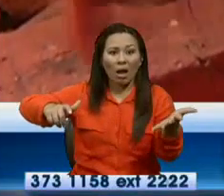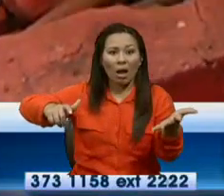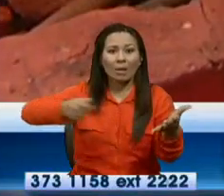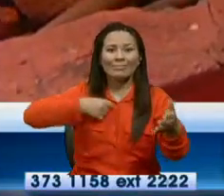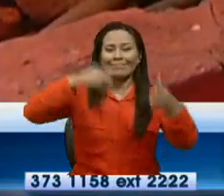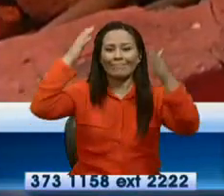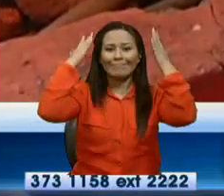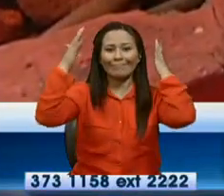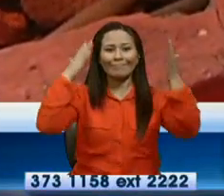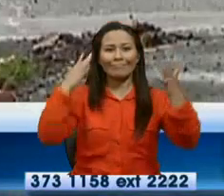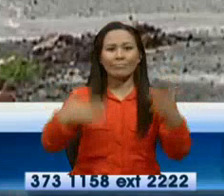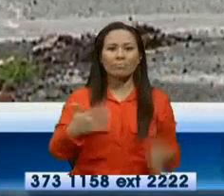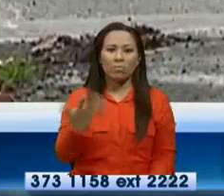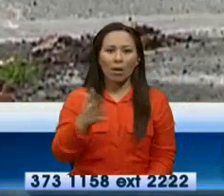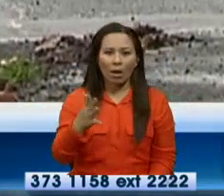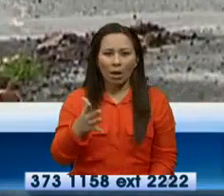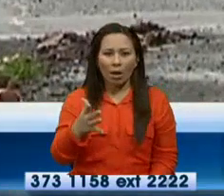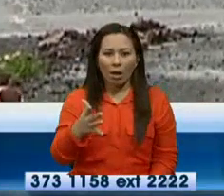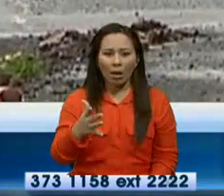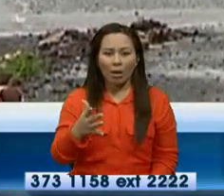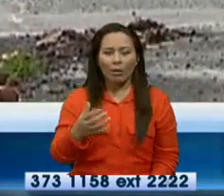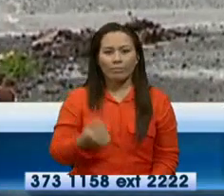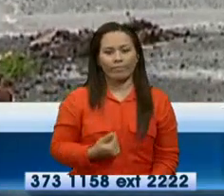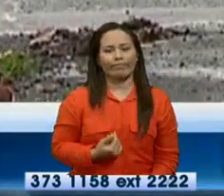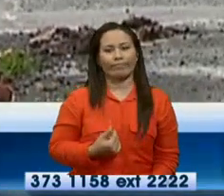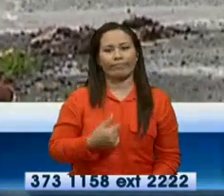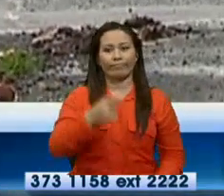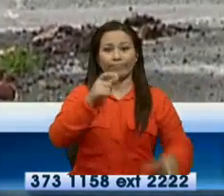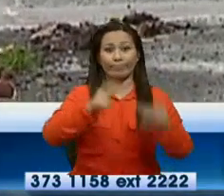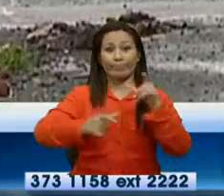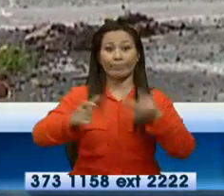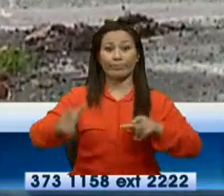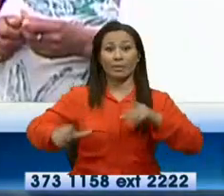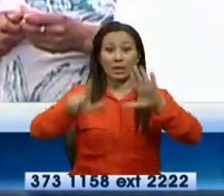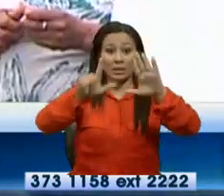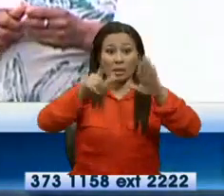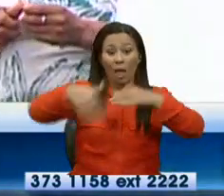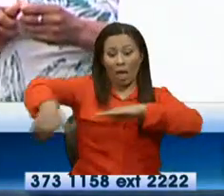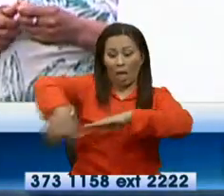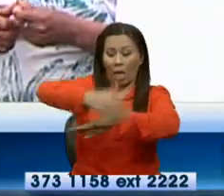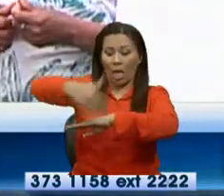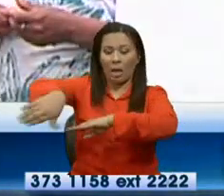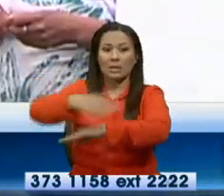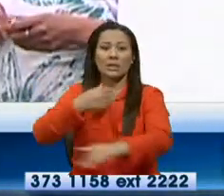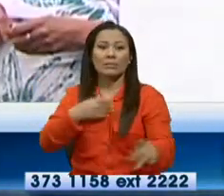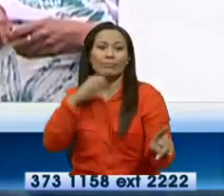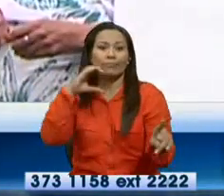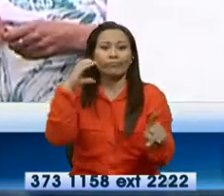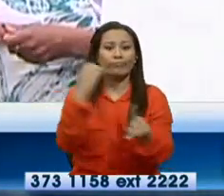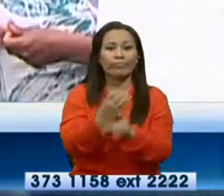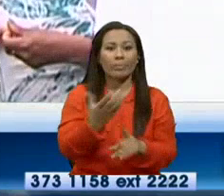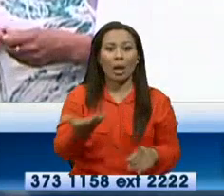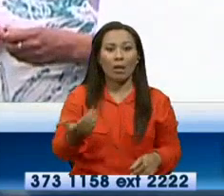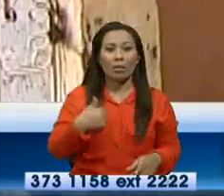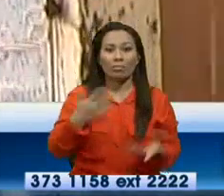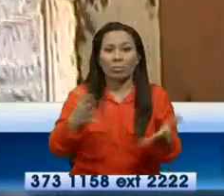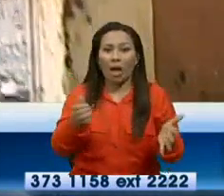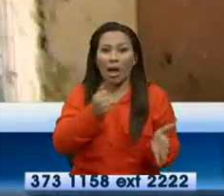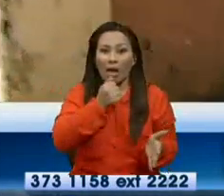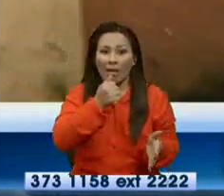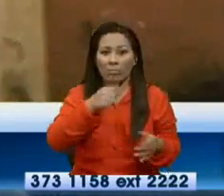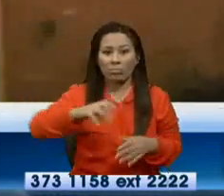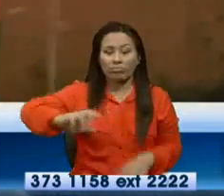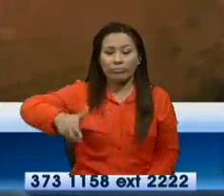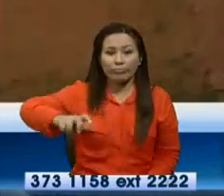del servicio vital. Moradores de unas 7 manzanas dicen ser los afectados por el flujo